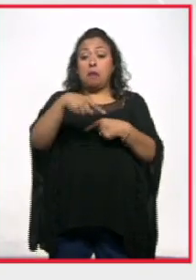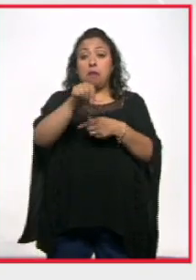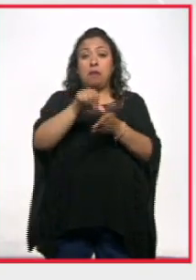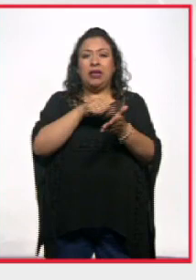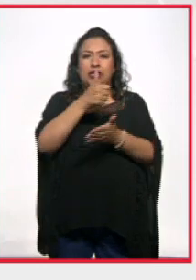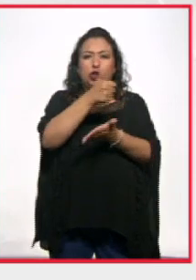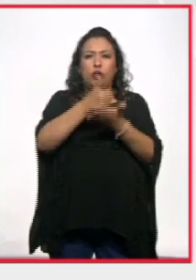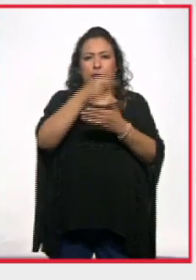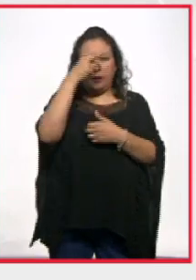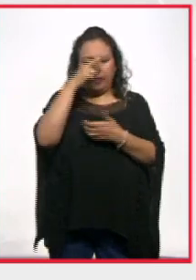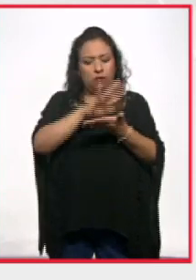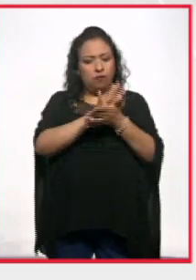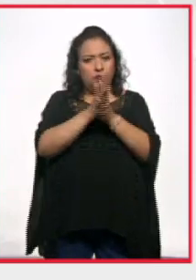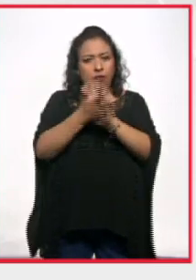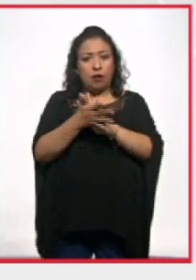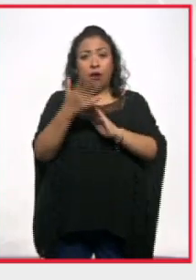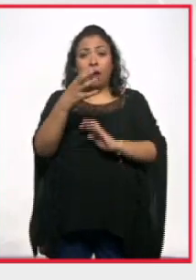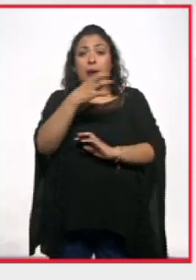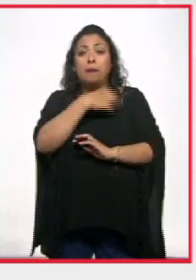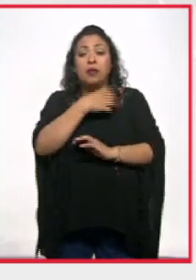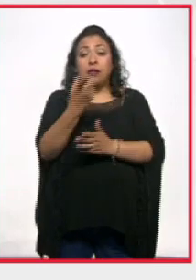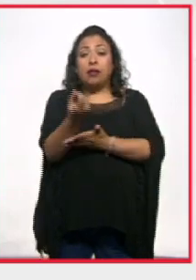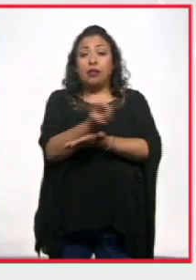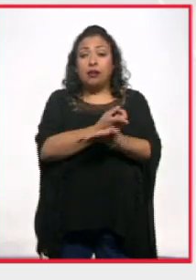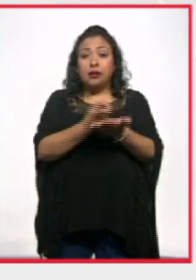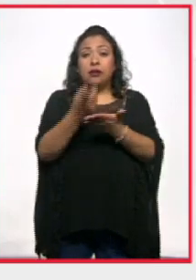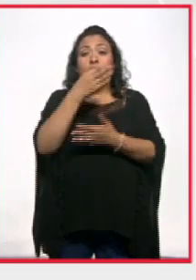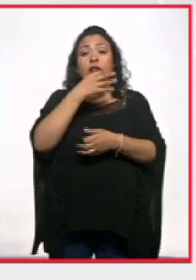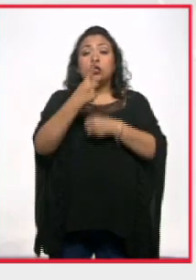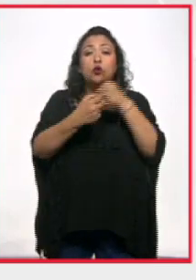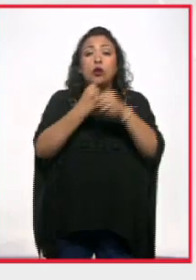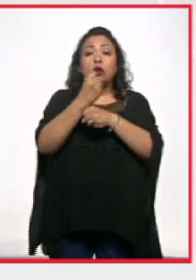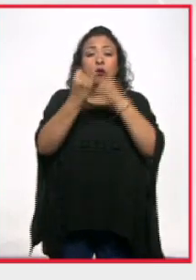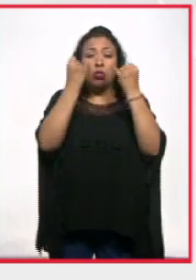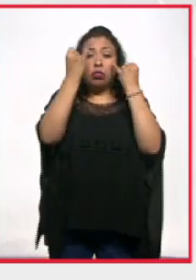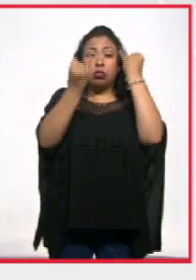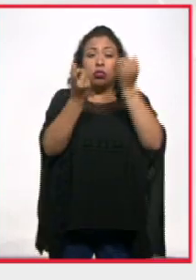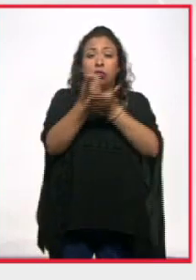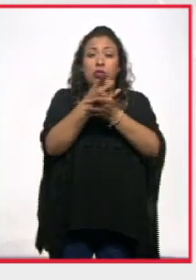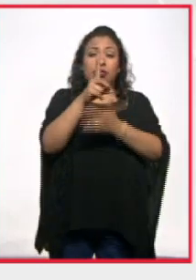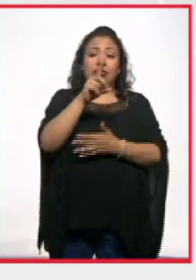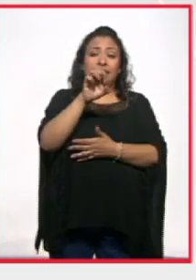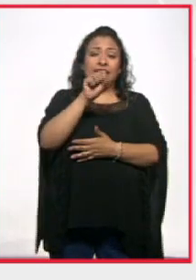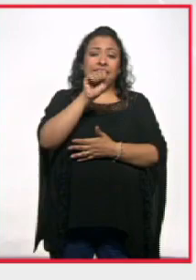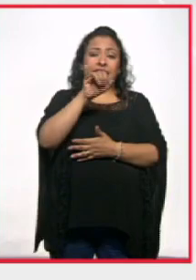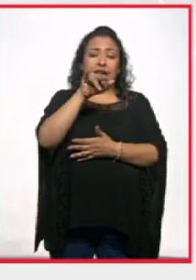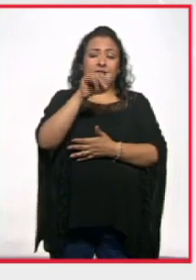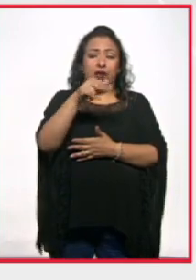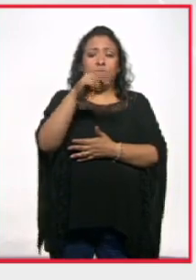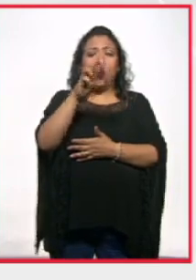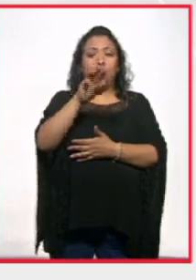la Ciudad de México se convierte en la capital del diseño. La fiesta anual de la creatividad, Design Week.